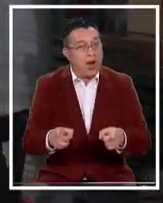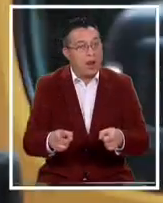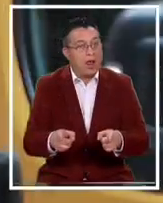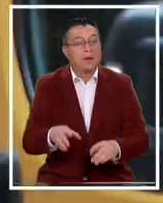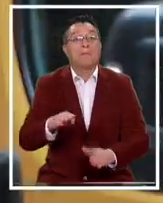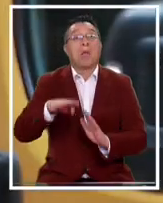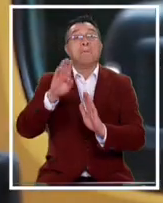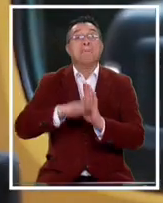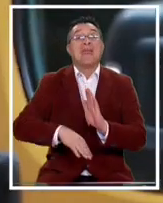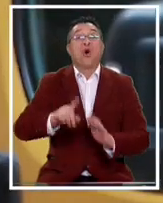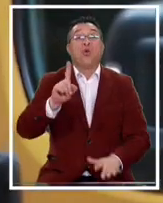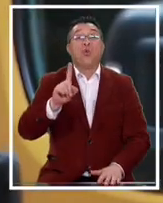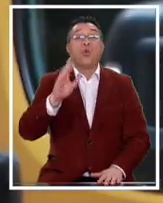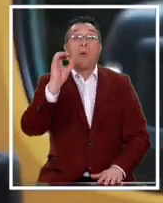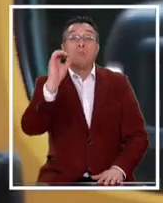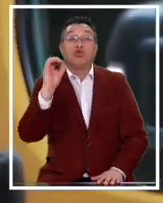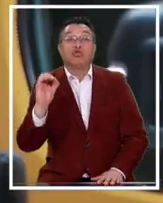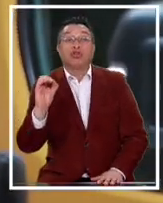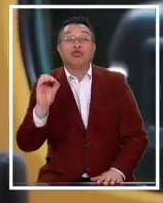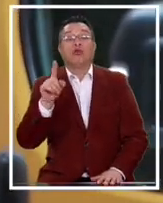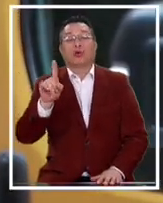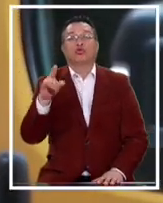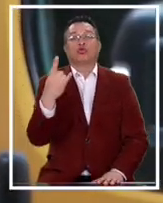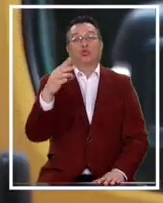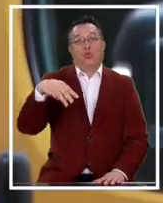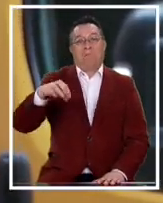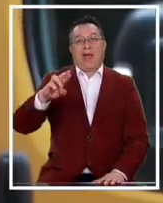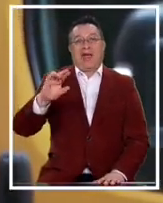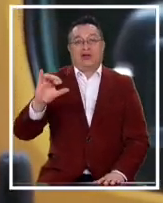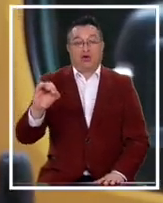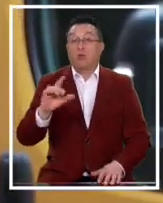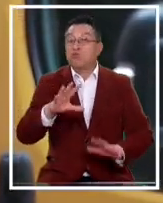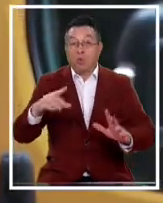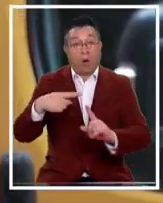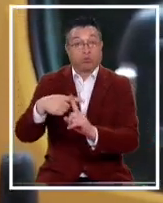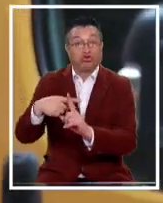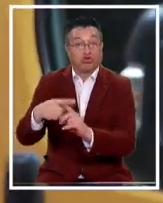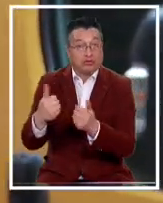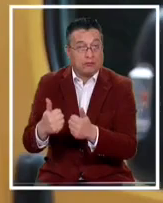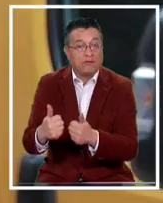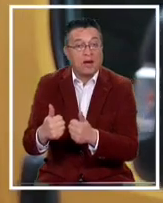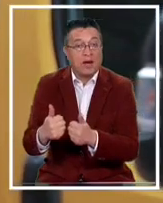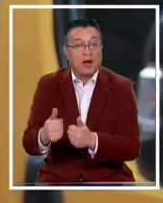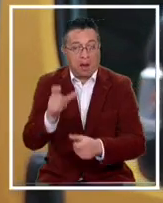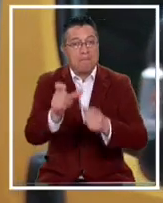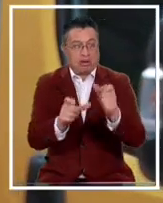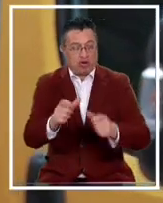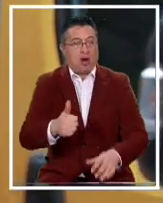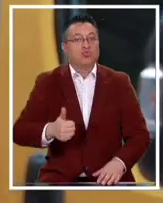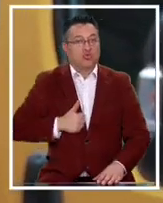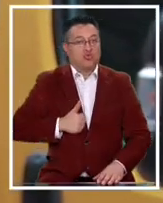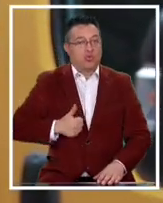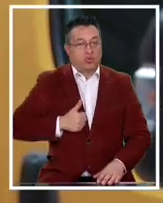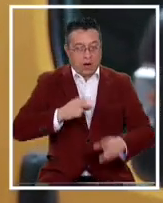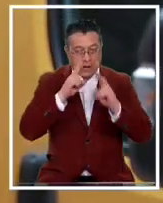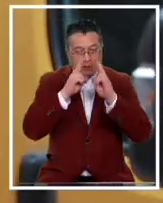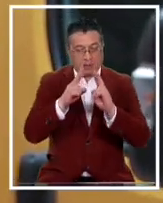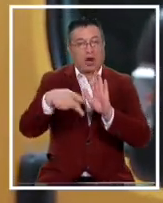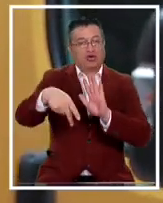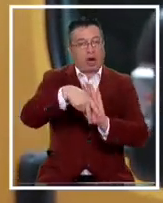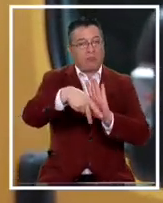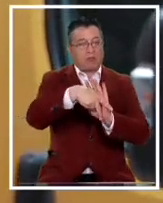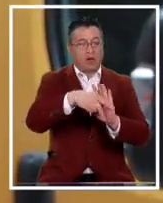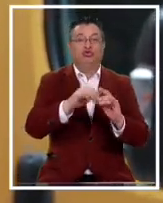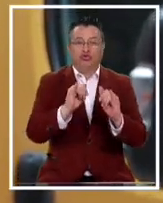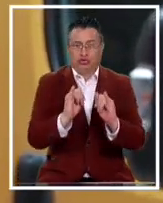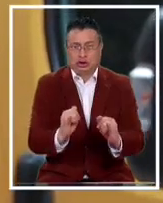del 1% de las fiscalizaciones han terminado sumario, lo cual es muy positivo. La gente está cumpliendo, se están respetando las normas, pero